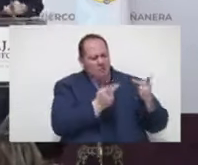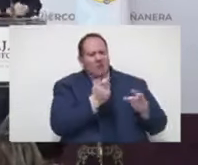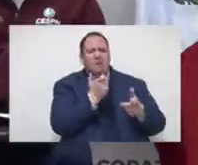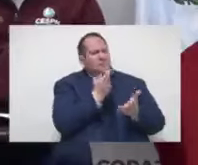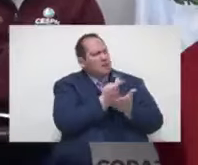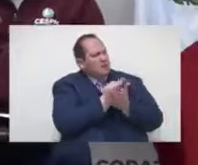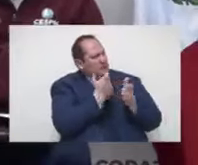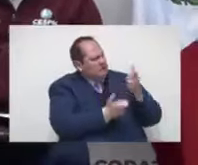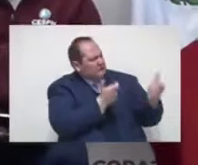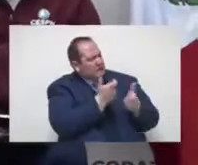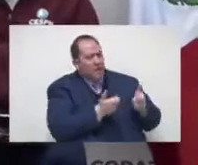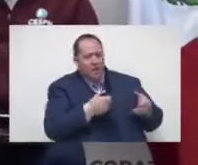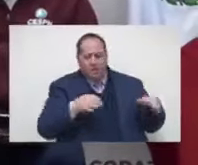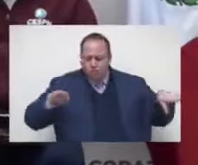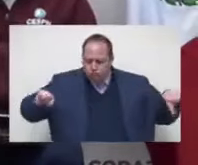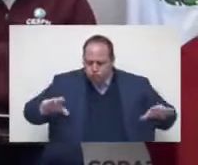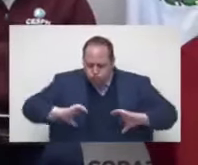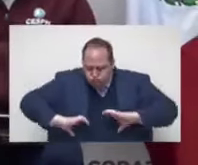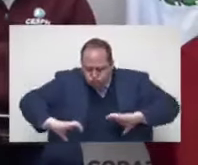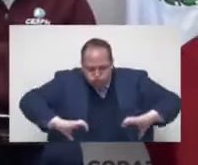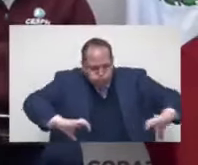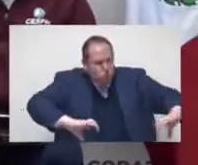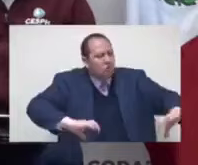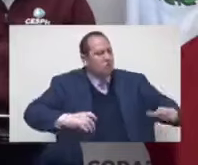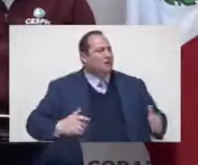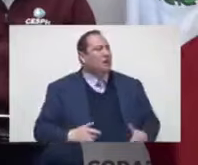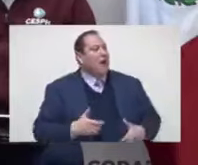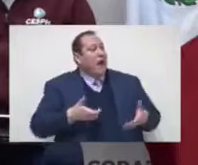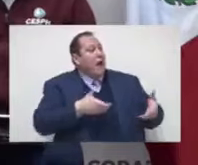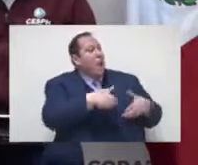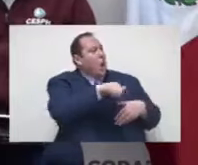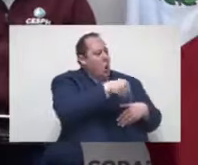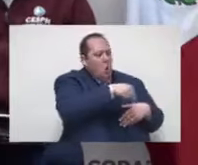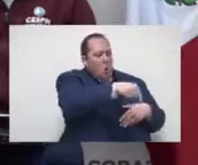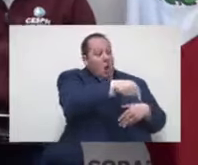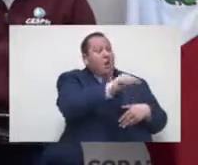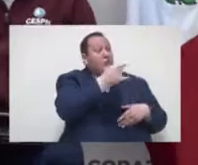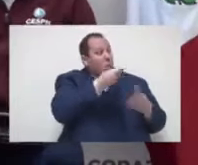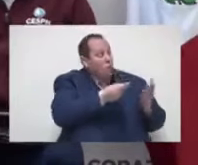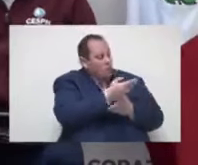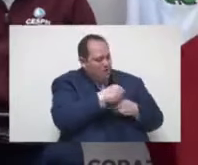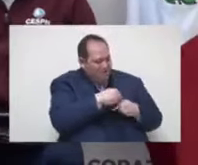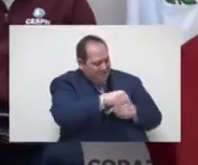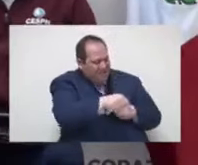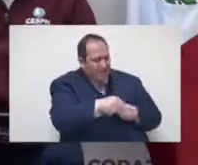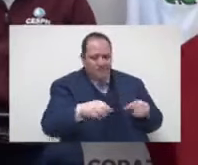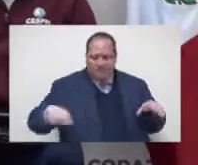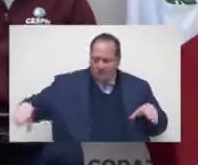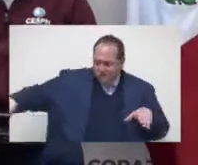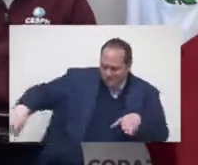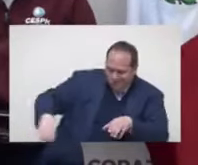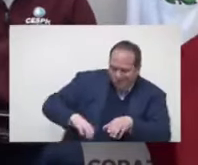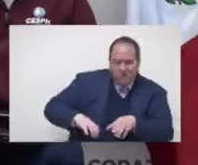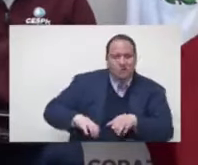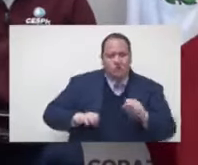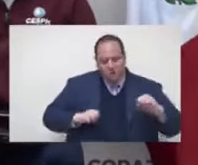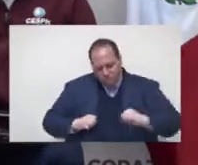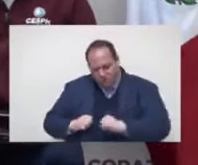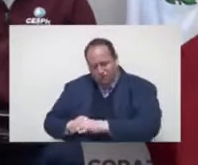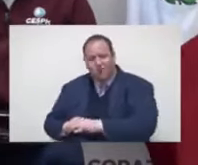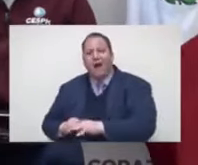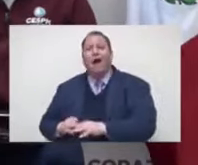un pluvial, lo que estaba comentando ahorita el director, continuación de pluviales, de la calle 11 o la salida hacia Tijuana, fue una conexión a un pluvial existente. Ese